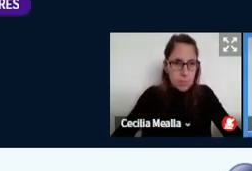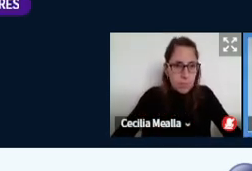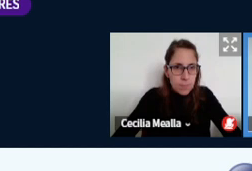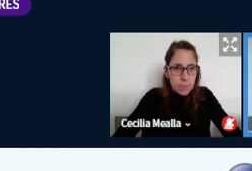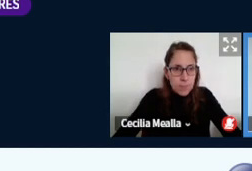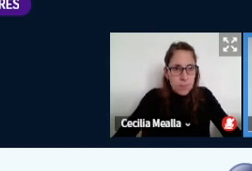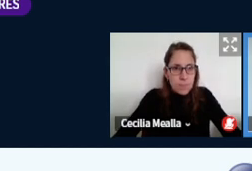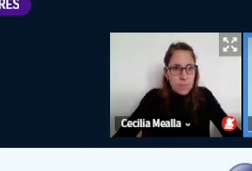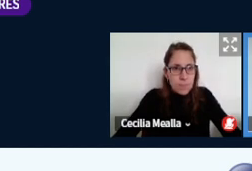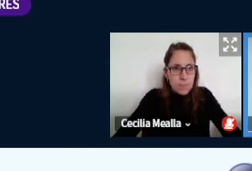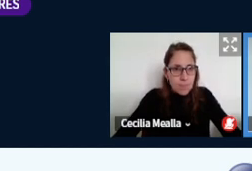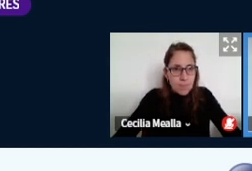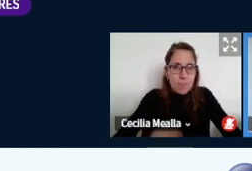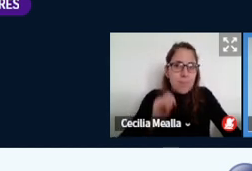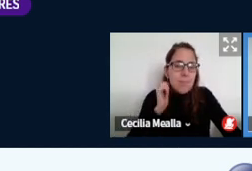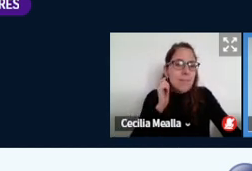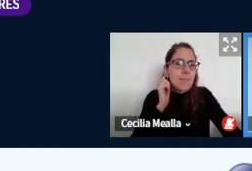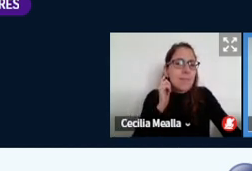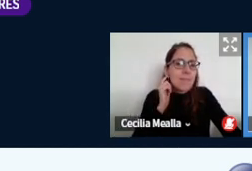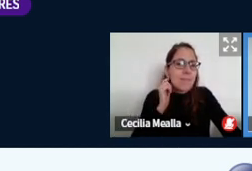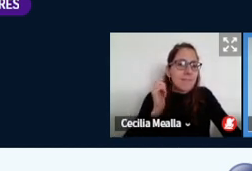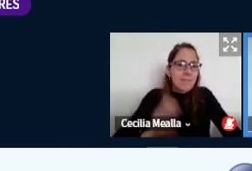Estamos los mejores.